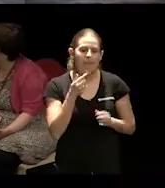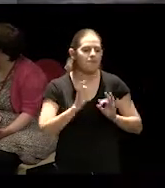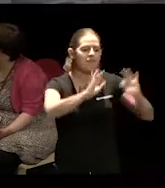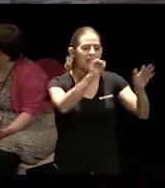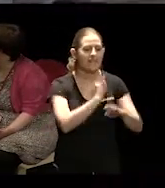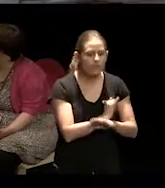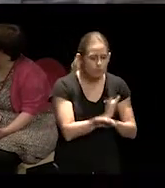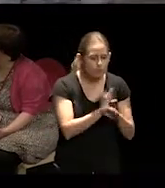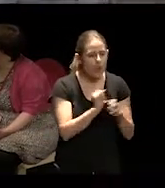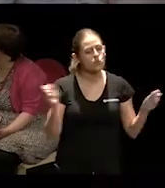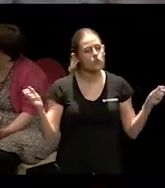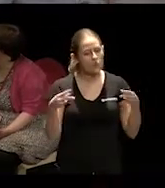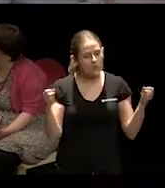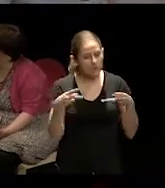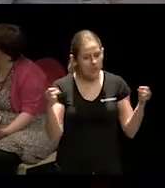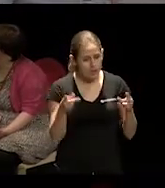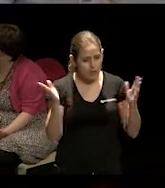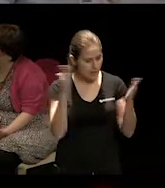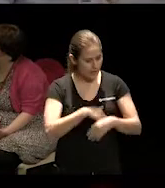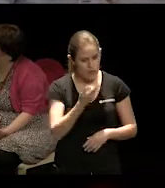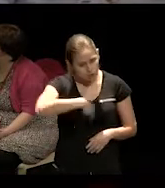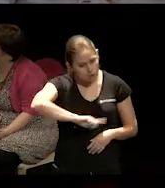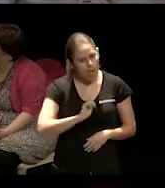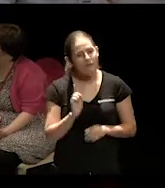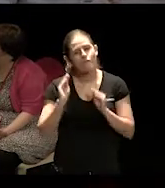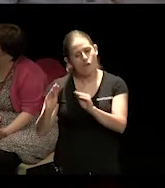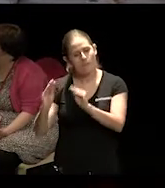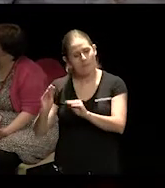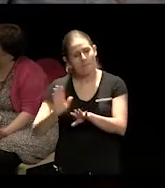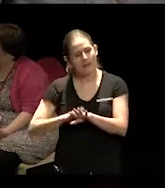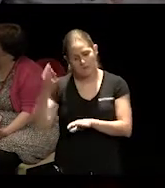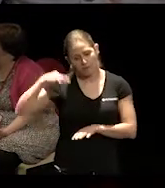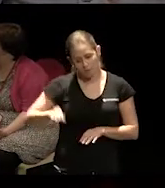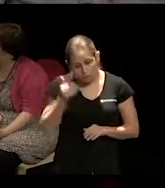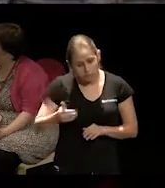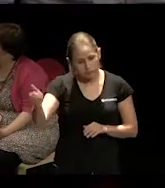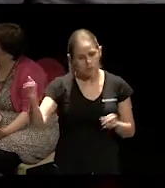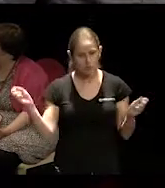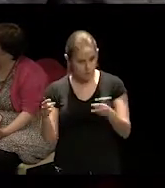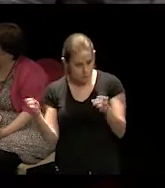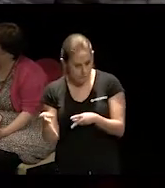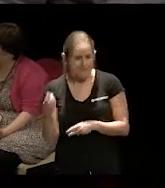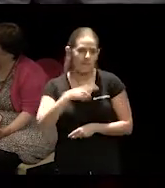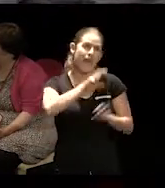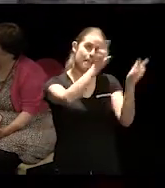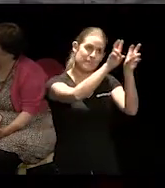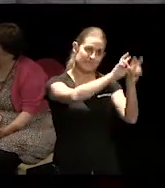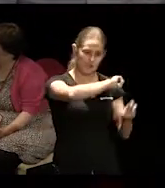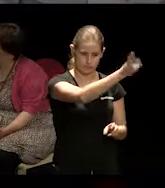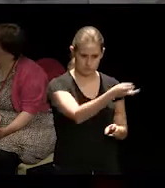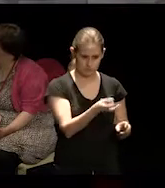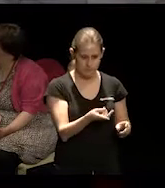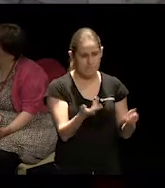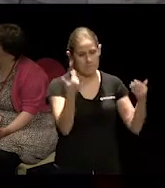Somos profesionales en subtitulado y hacemos formación de profesionales que lo harán. Hay empresas que se dedican a ello y nosotros, como